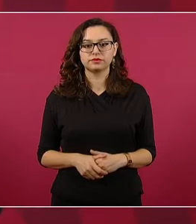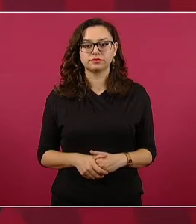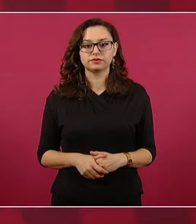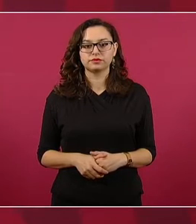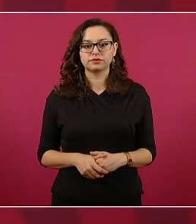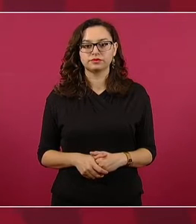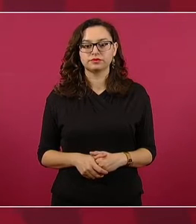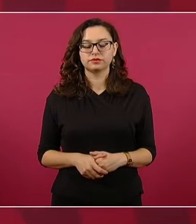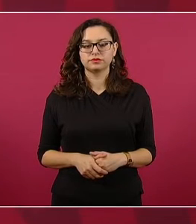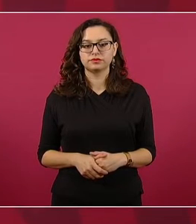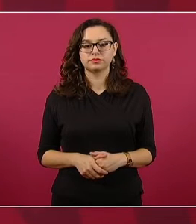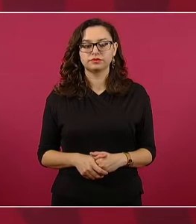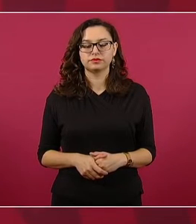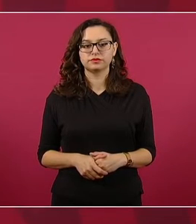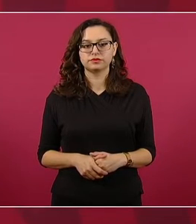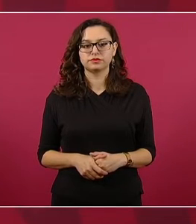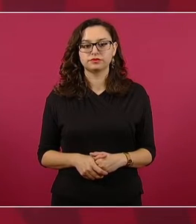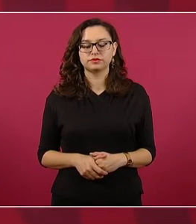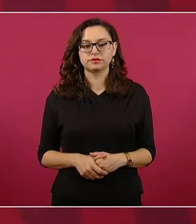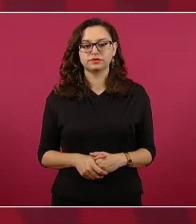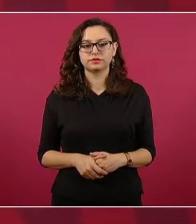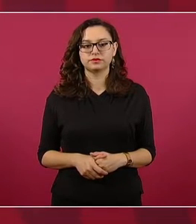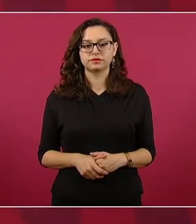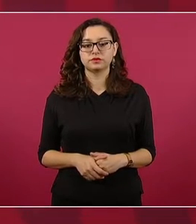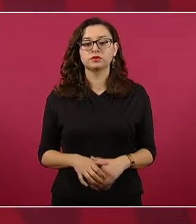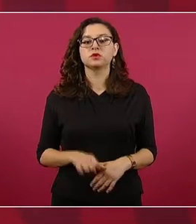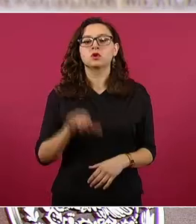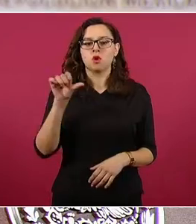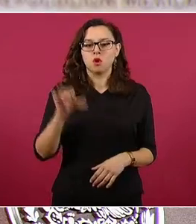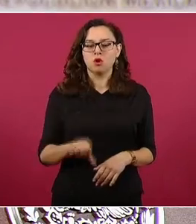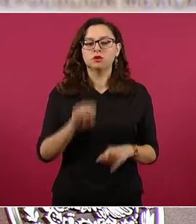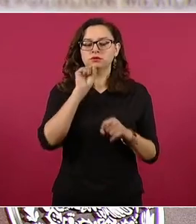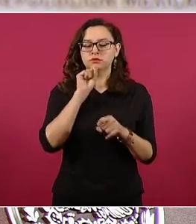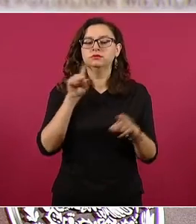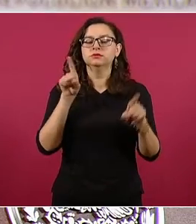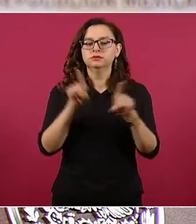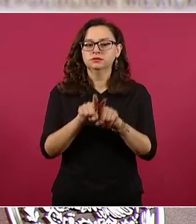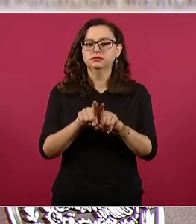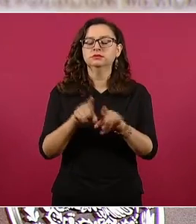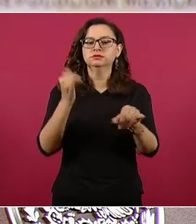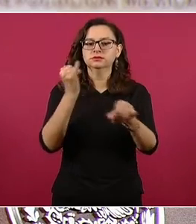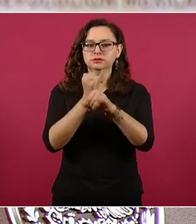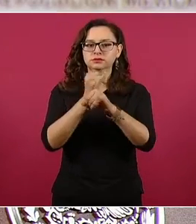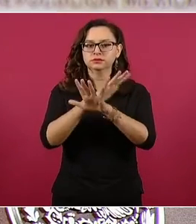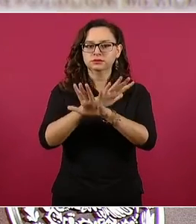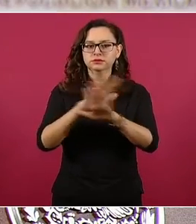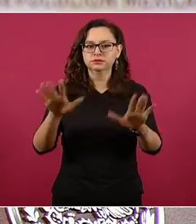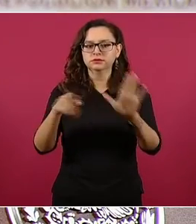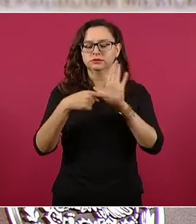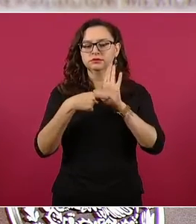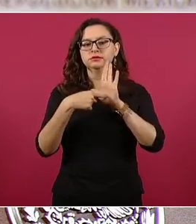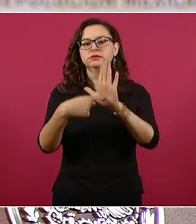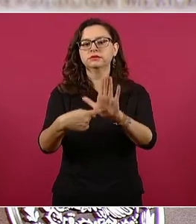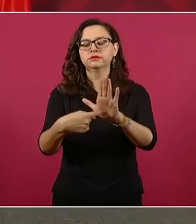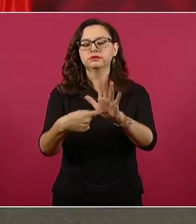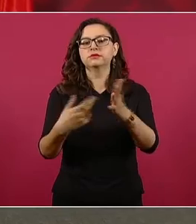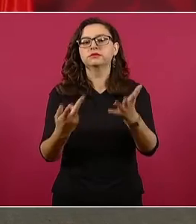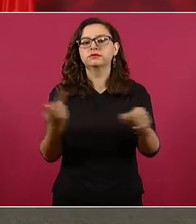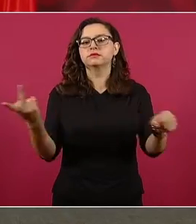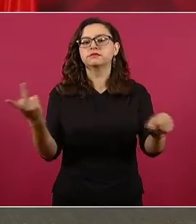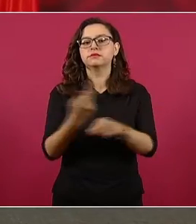a informarles sobre lo que se lleva de avance en el programa de